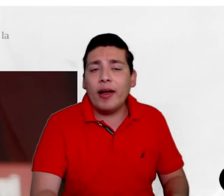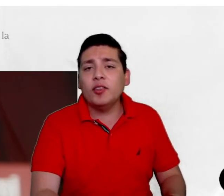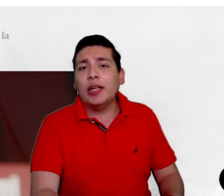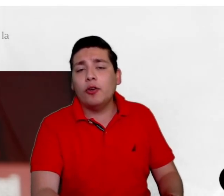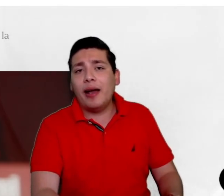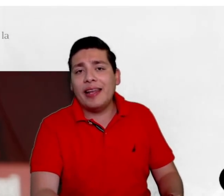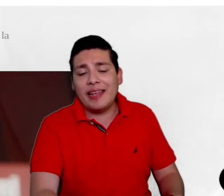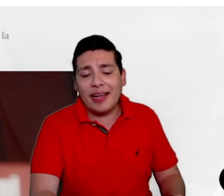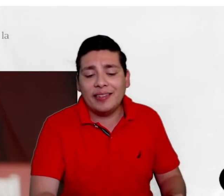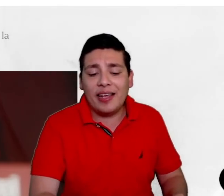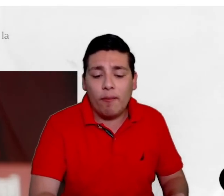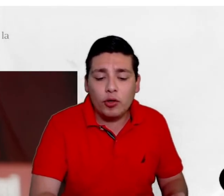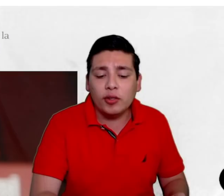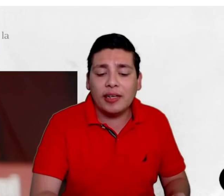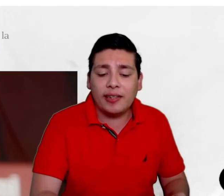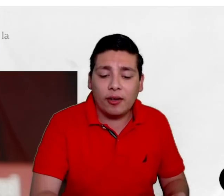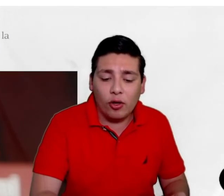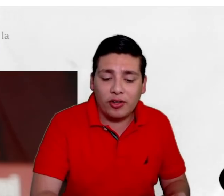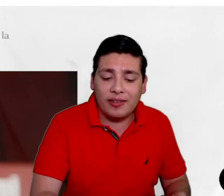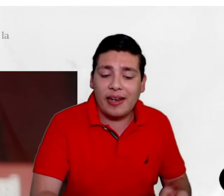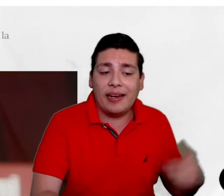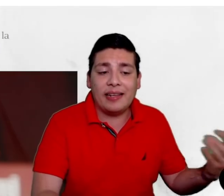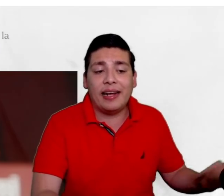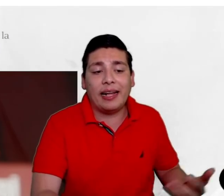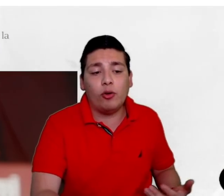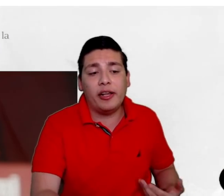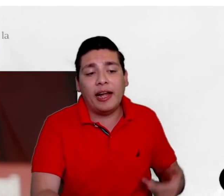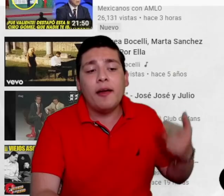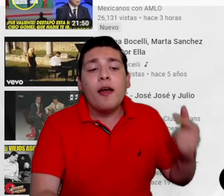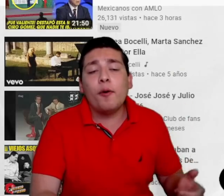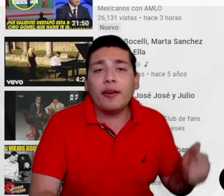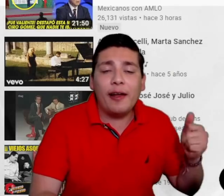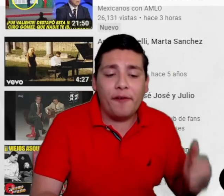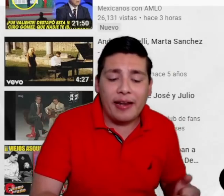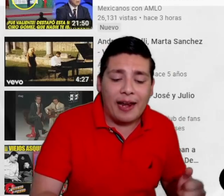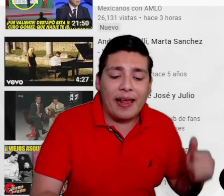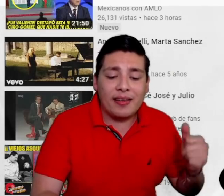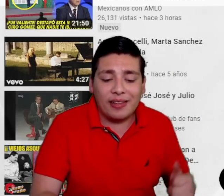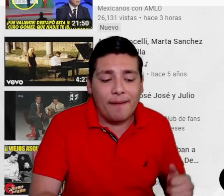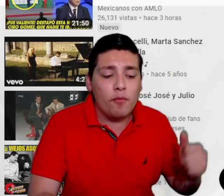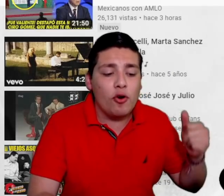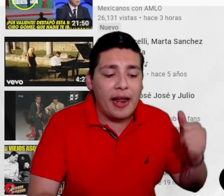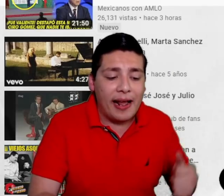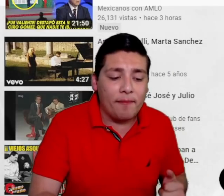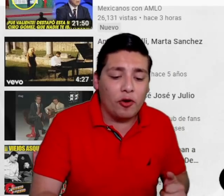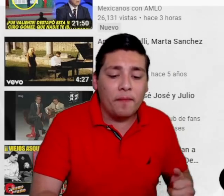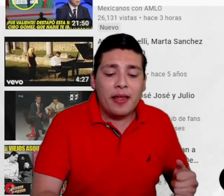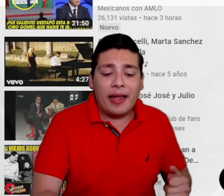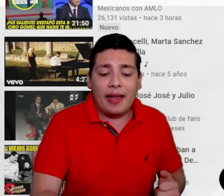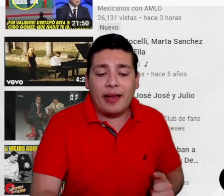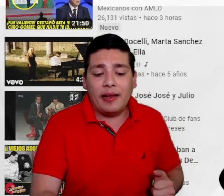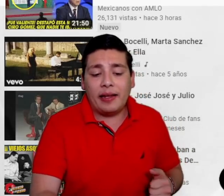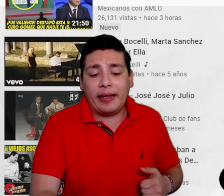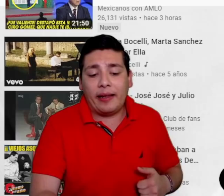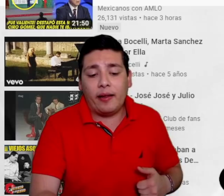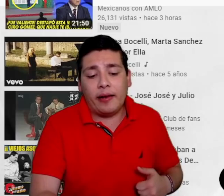a Juan Sandoval y Íñez y a muchos sacerdotes de la iglesia católica, porque al final están vulnerando